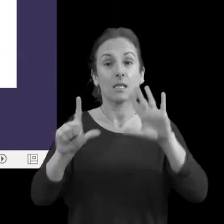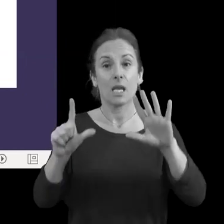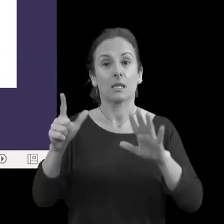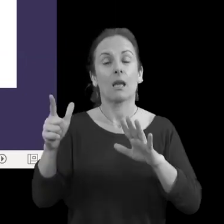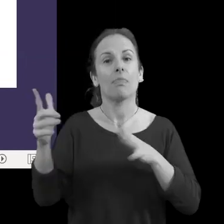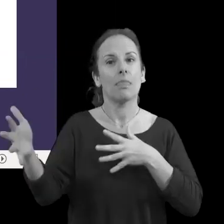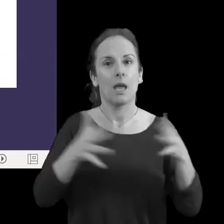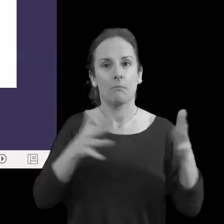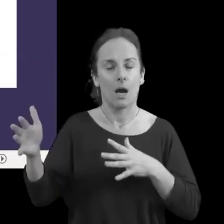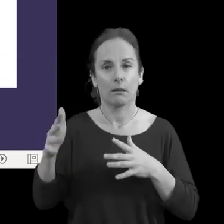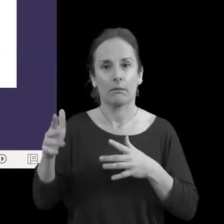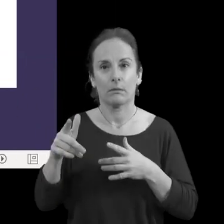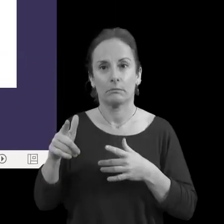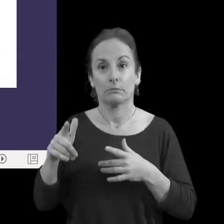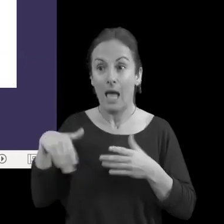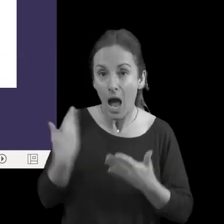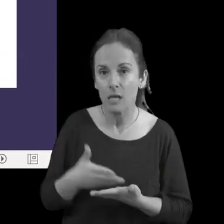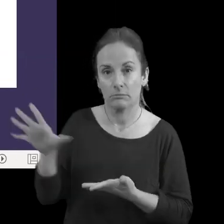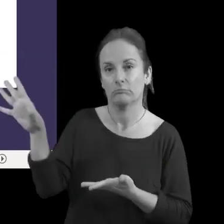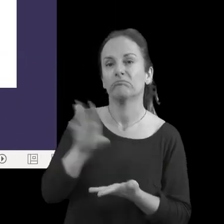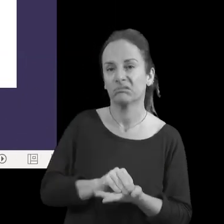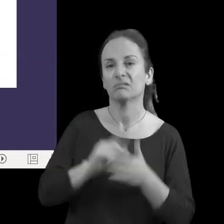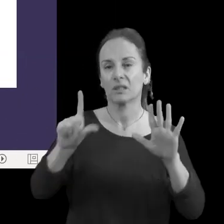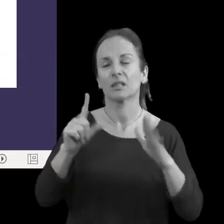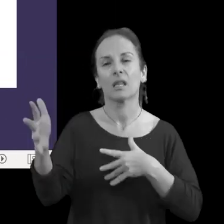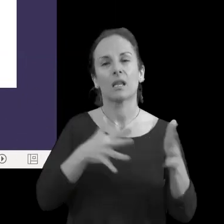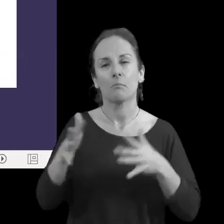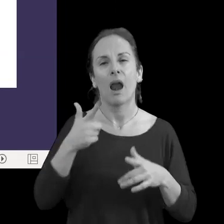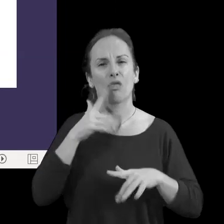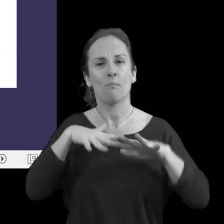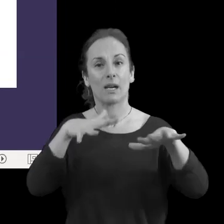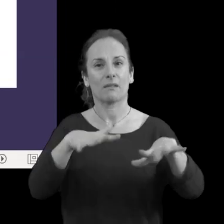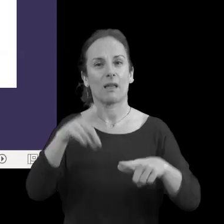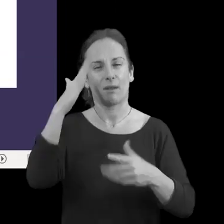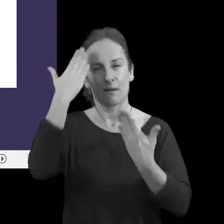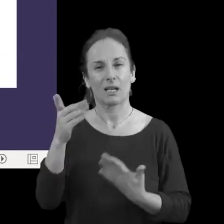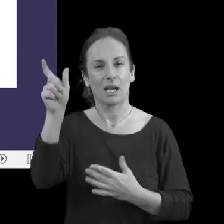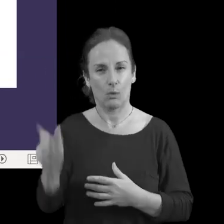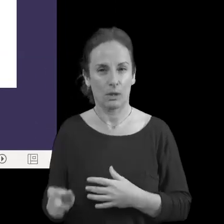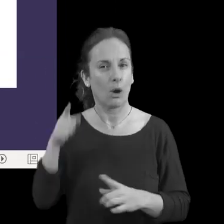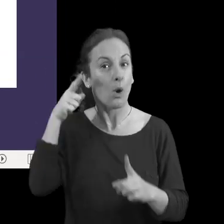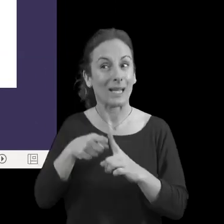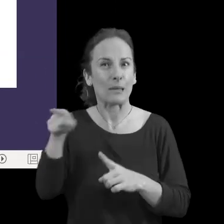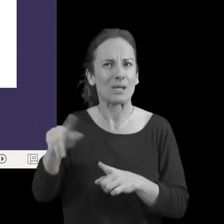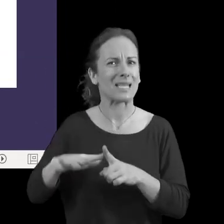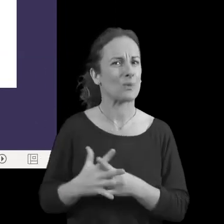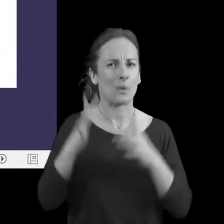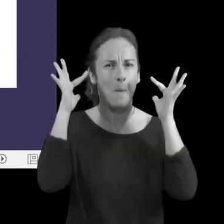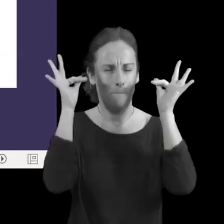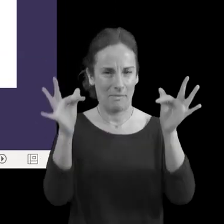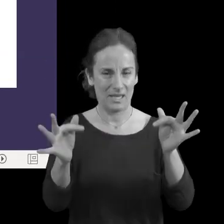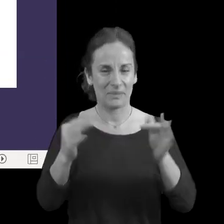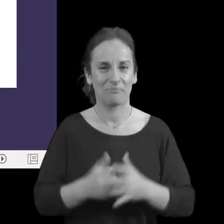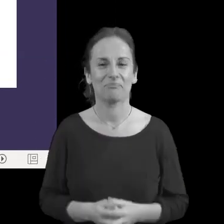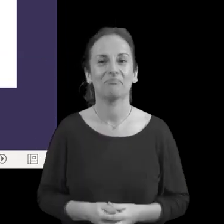las activistas argentinas, en relación con este caso, justicia es que no vuelva a pasar, y como viene aquí en este cartel que os